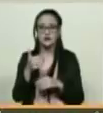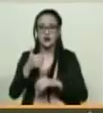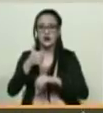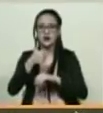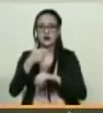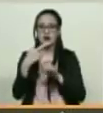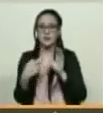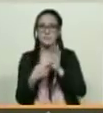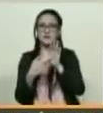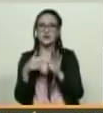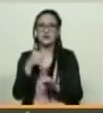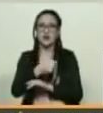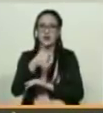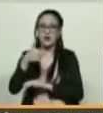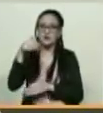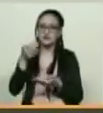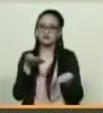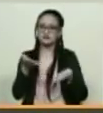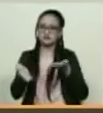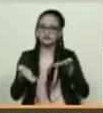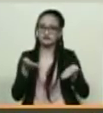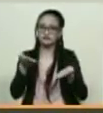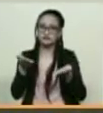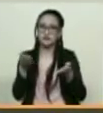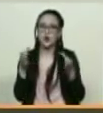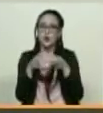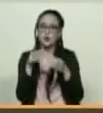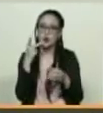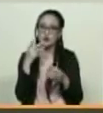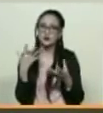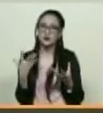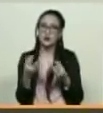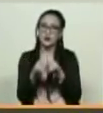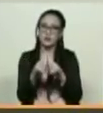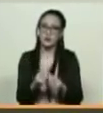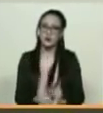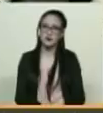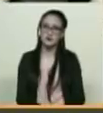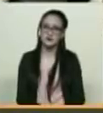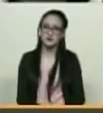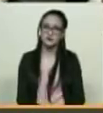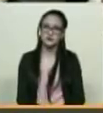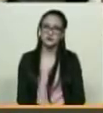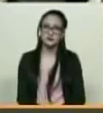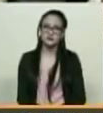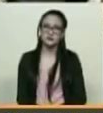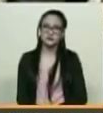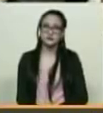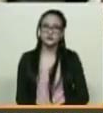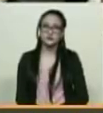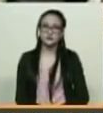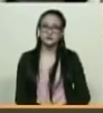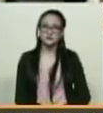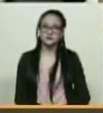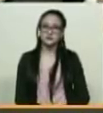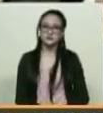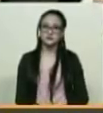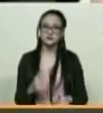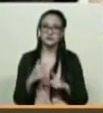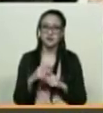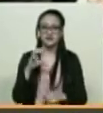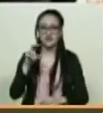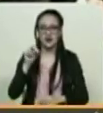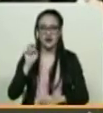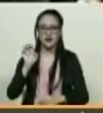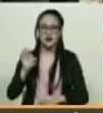cada uno de los candidatos y de los partidos que lo acompañan. Se establecerá, en conjunto con el Consejo Nacional